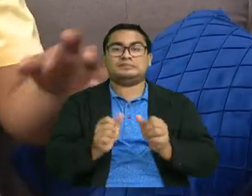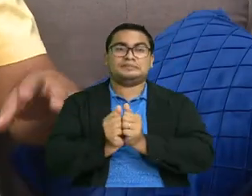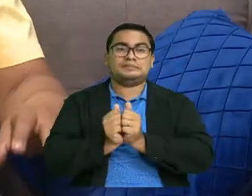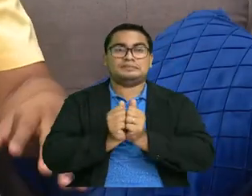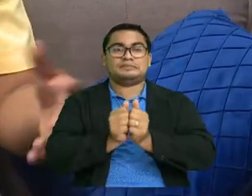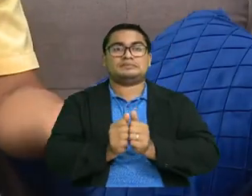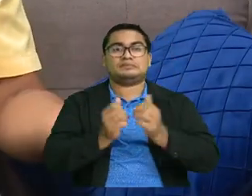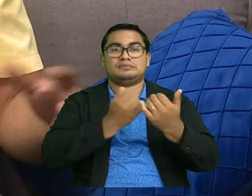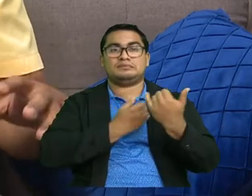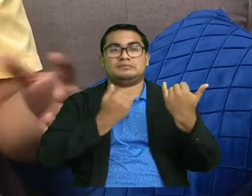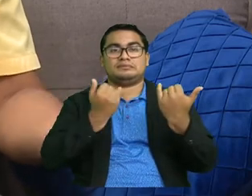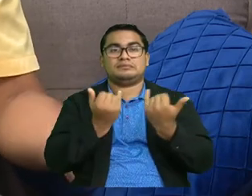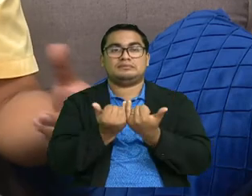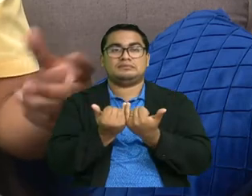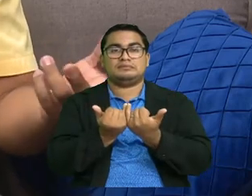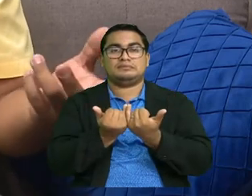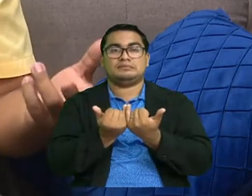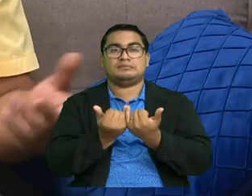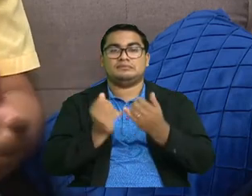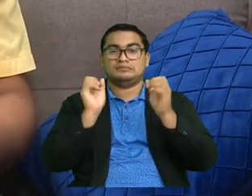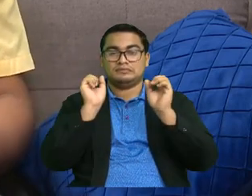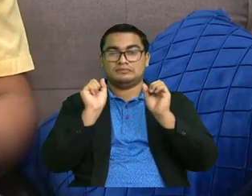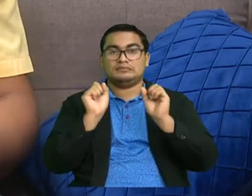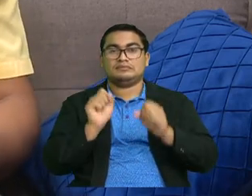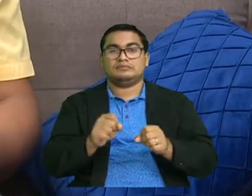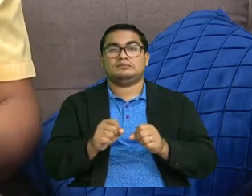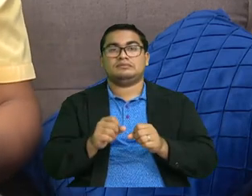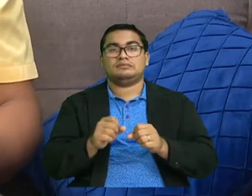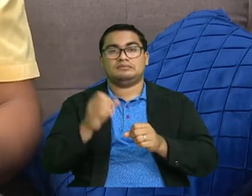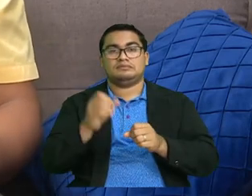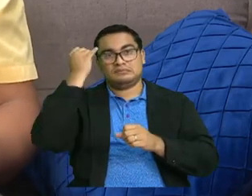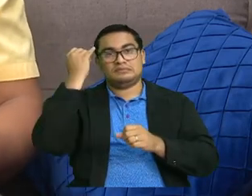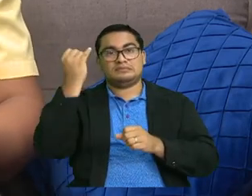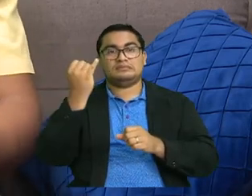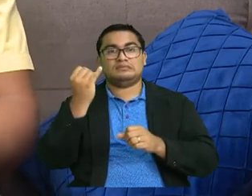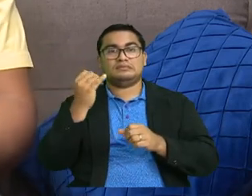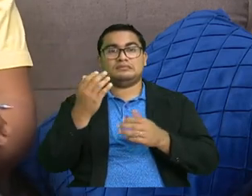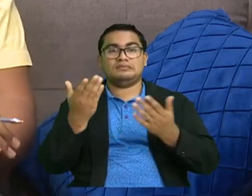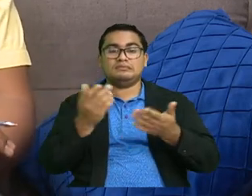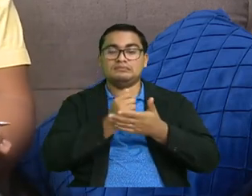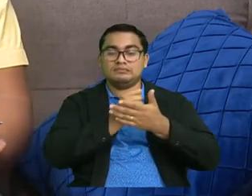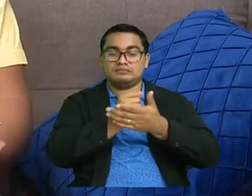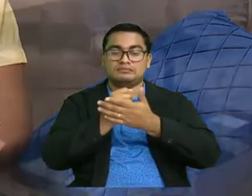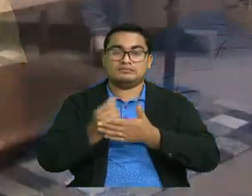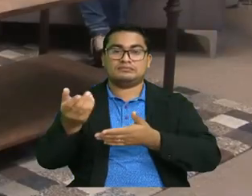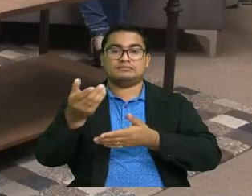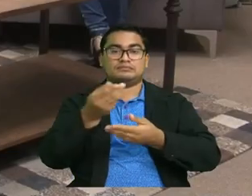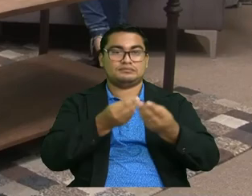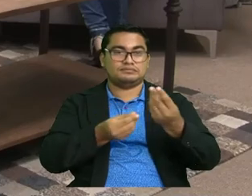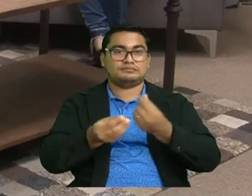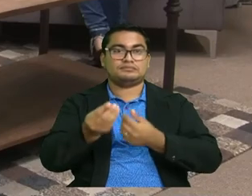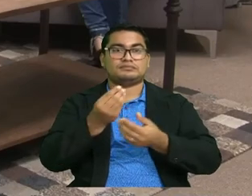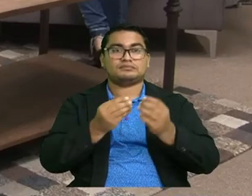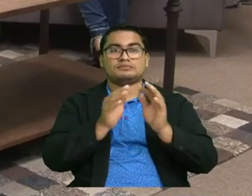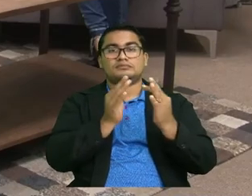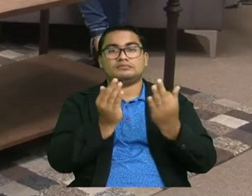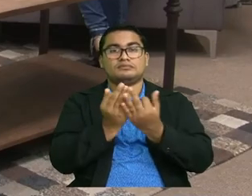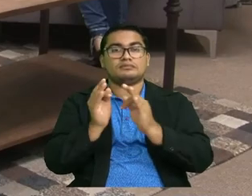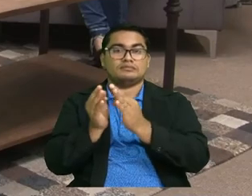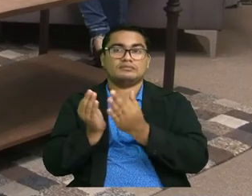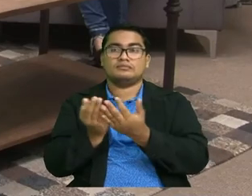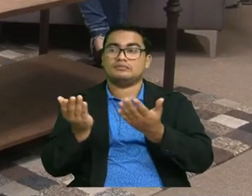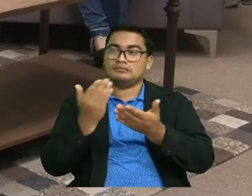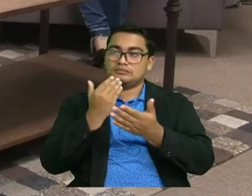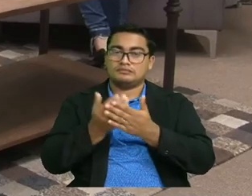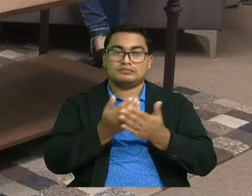acompañamiento institucional también para que se puedan gestar esas ideas, ¿no? Ideas para la solidaridad de la economía familiar. A ambos,